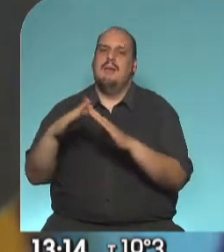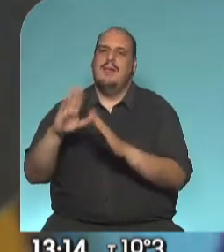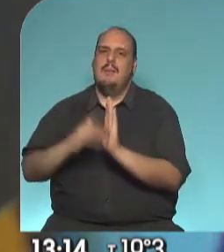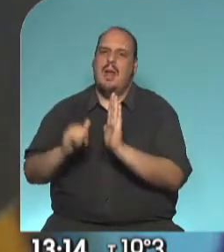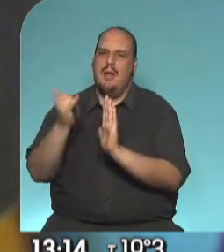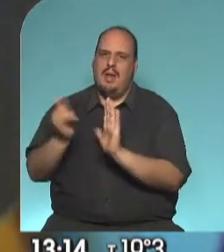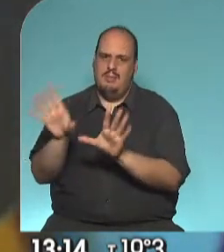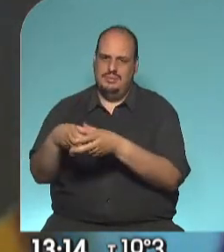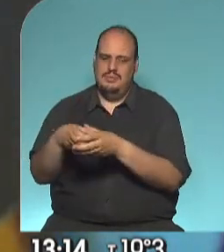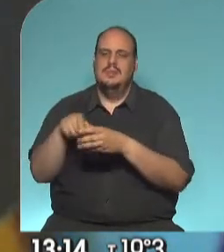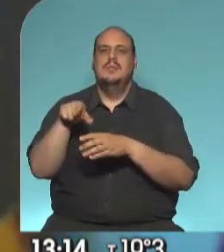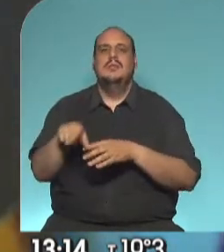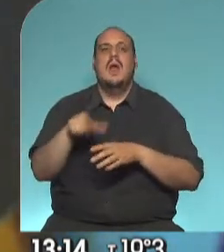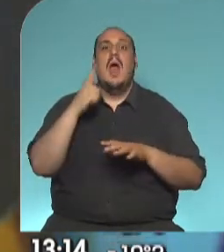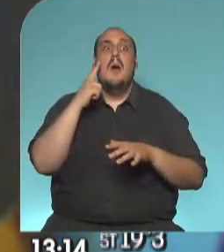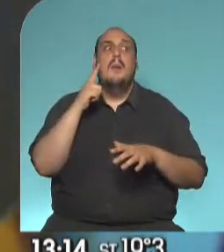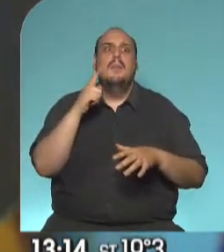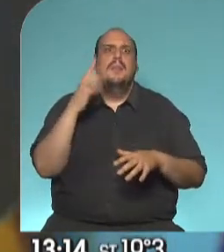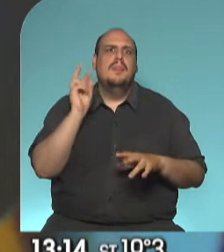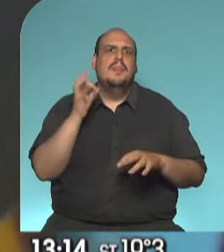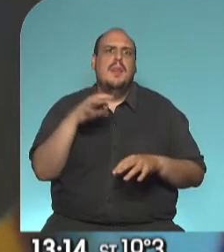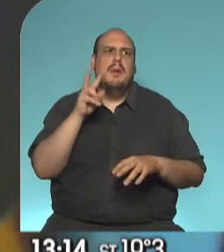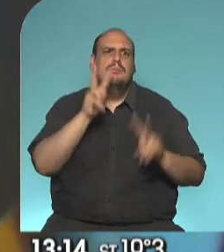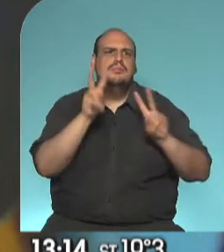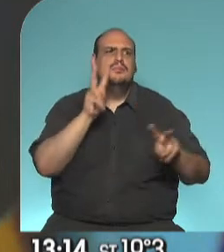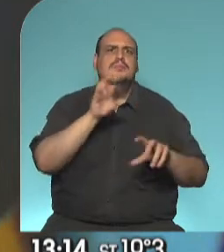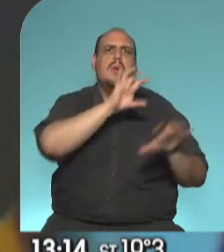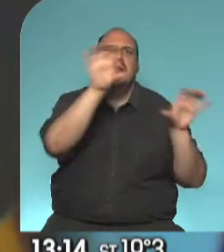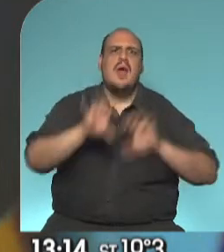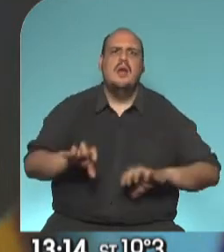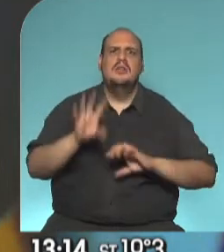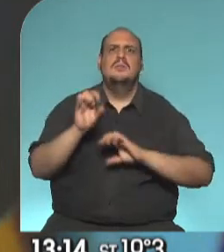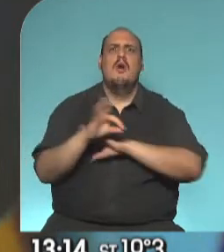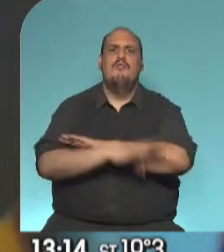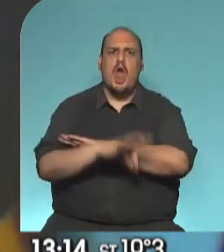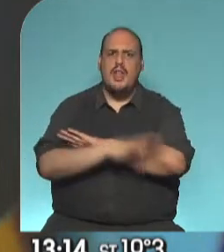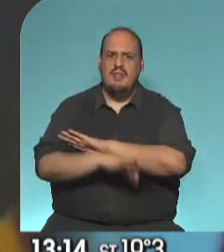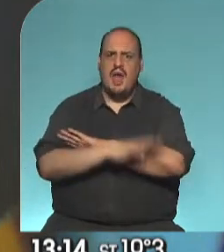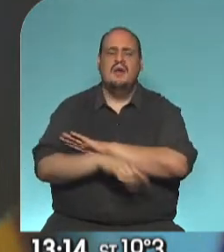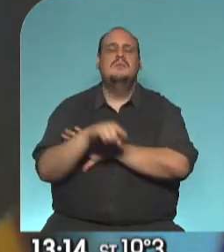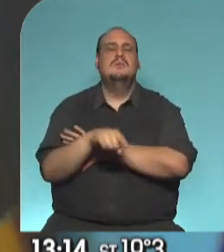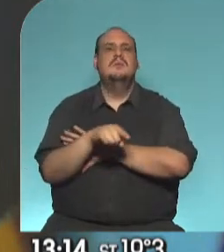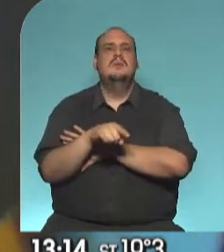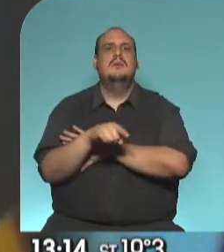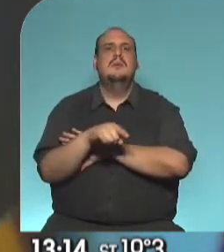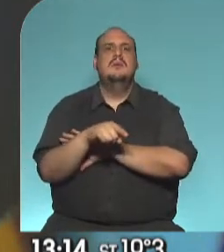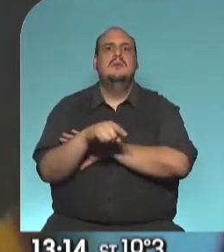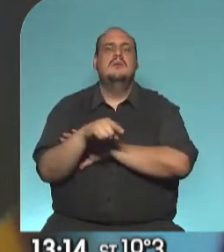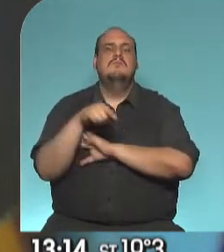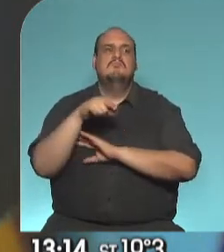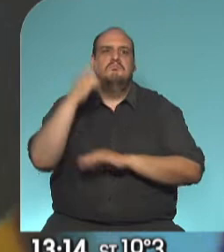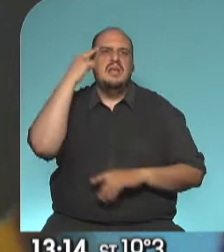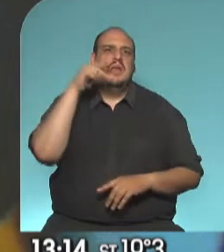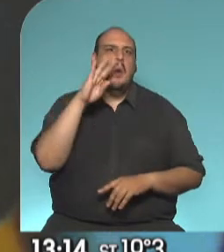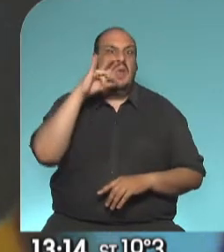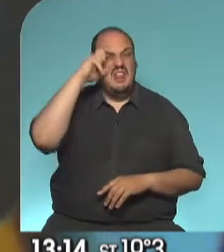está pasando en algunos estados claves, como el estado de Florida, por ejemplo, donde actualmente calculan que Biden